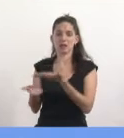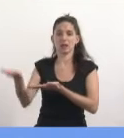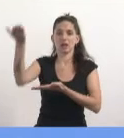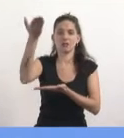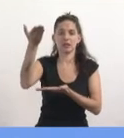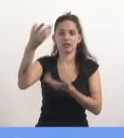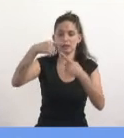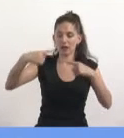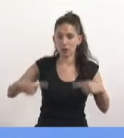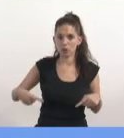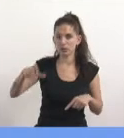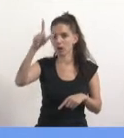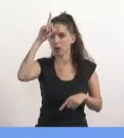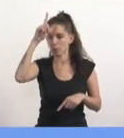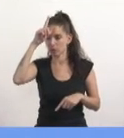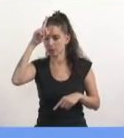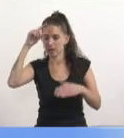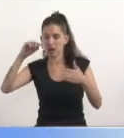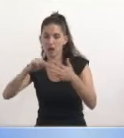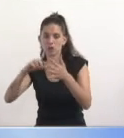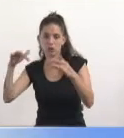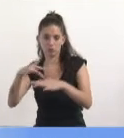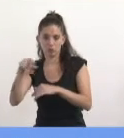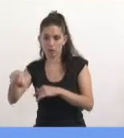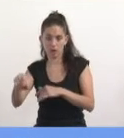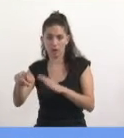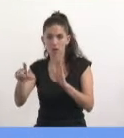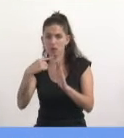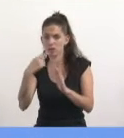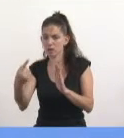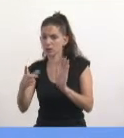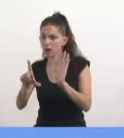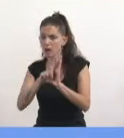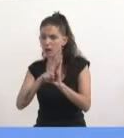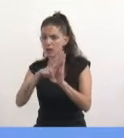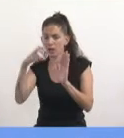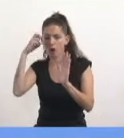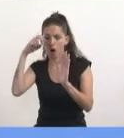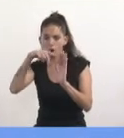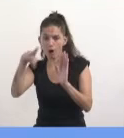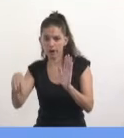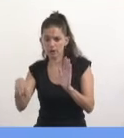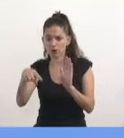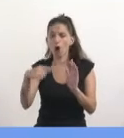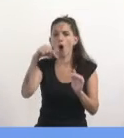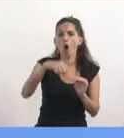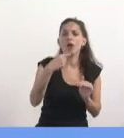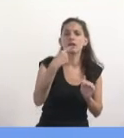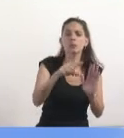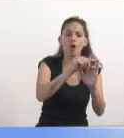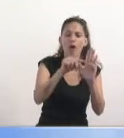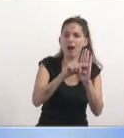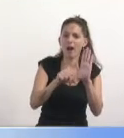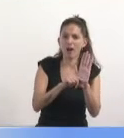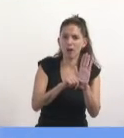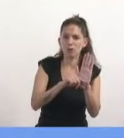por la transferencia de la policía a la ciudad autónoma de Buenos Aires. No se editó la ley del Congreso. Esa que preveía. Hoy hablamos de la cláusula constitucional cuando la